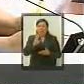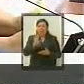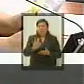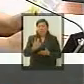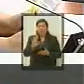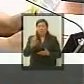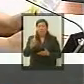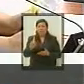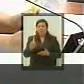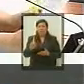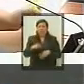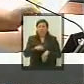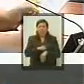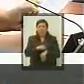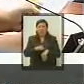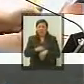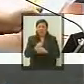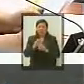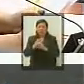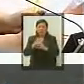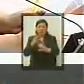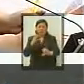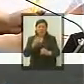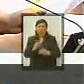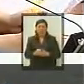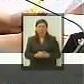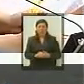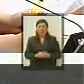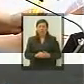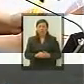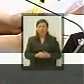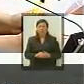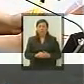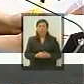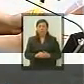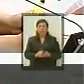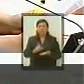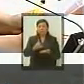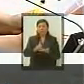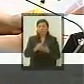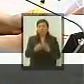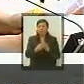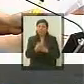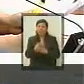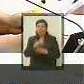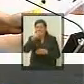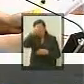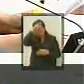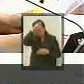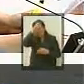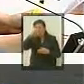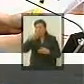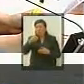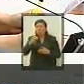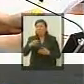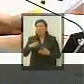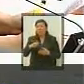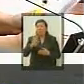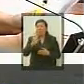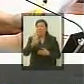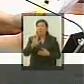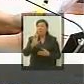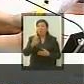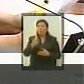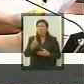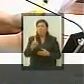51 horas en bus señor Lima Arequipa Cuzco Puerto Maldonado son